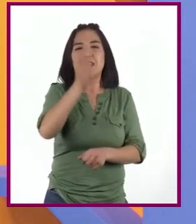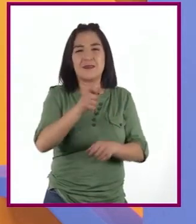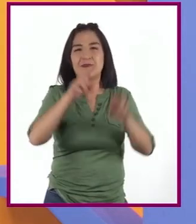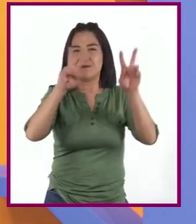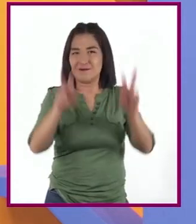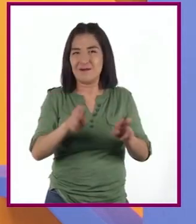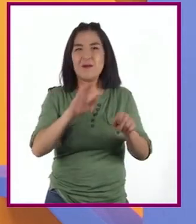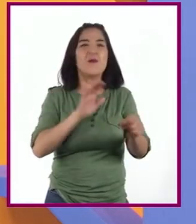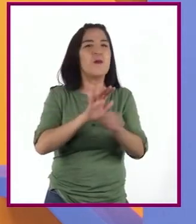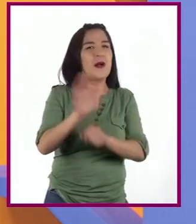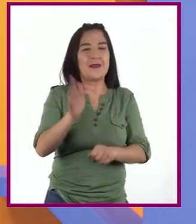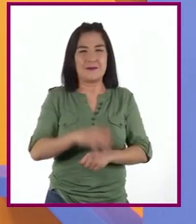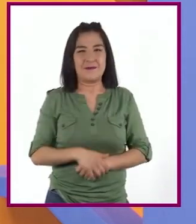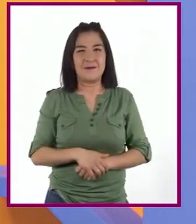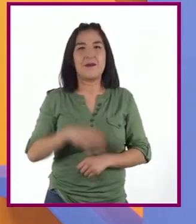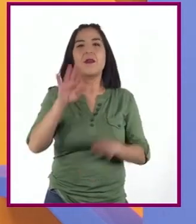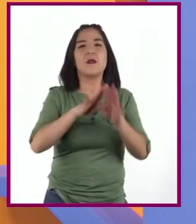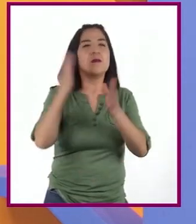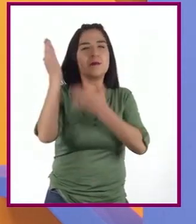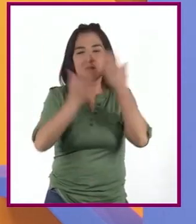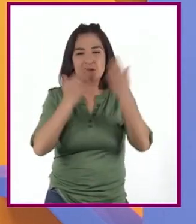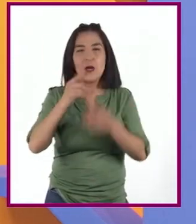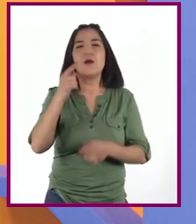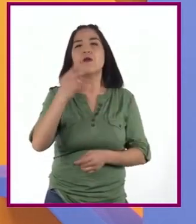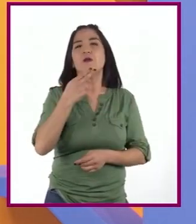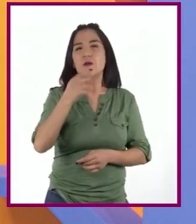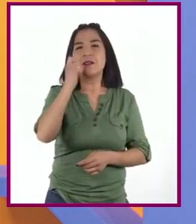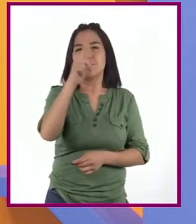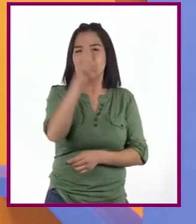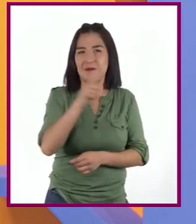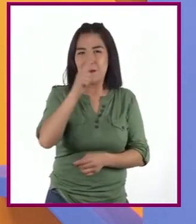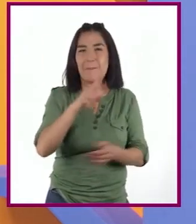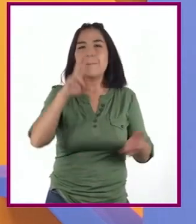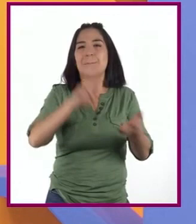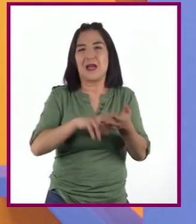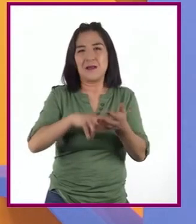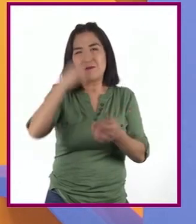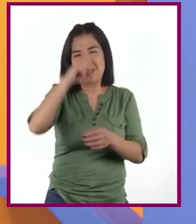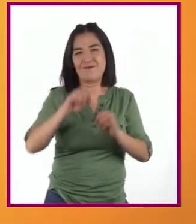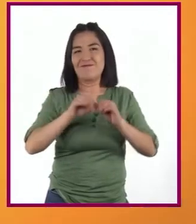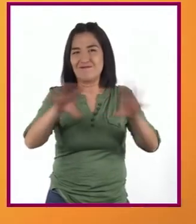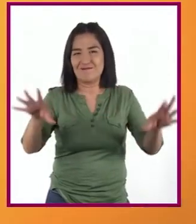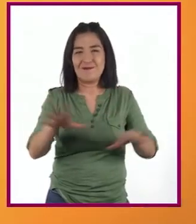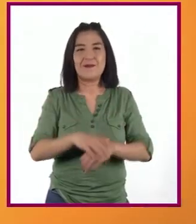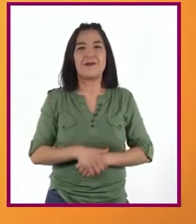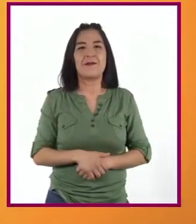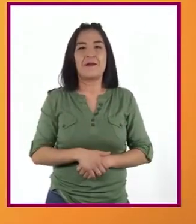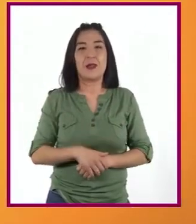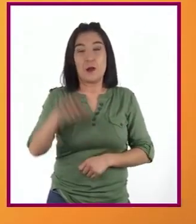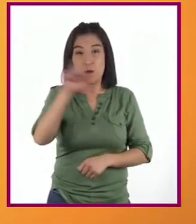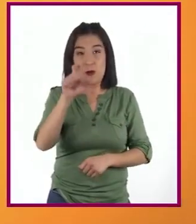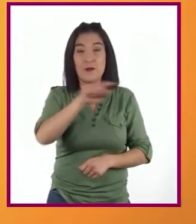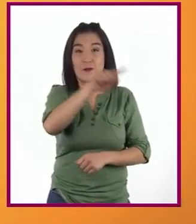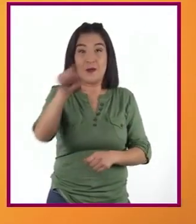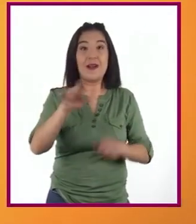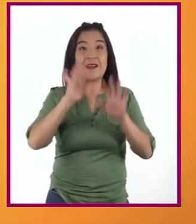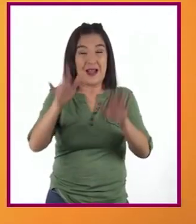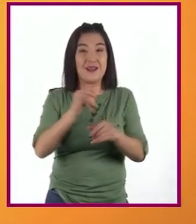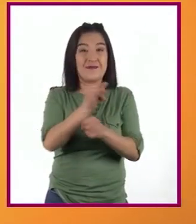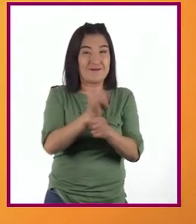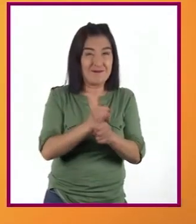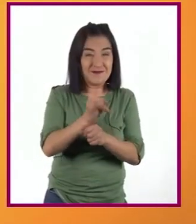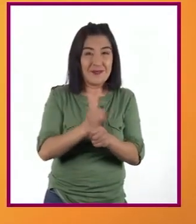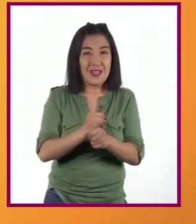tema que se trata y analizar el uso del lenguaje y los valores que promueve. Cuando estén realizando estas